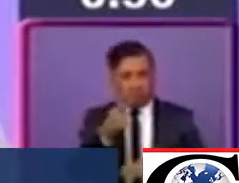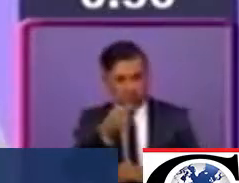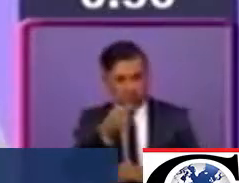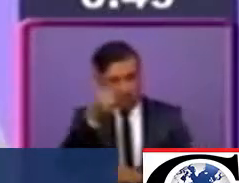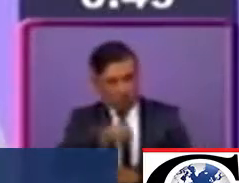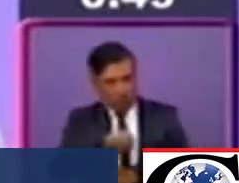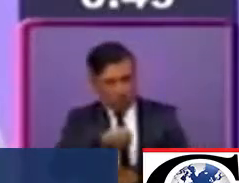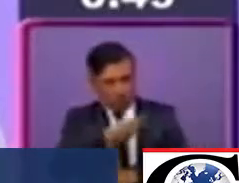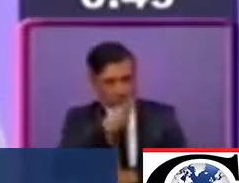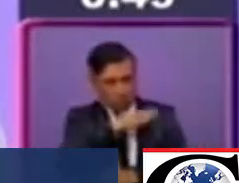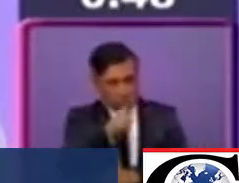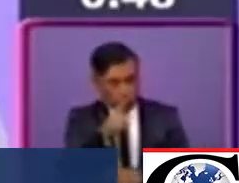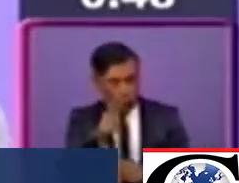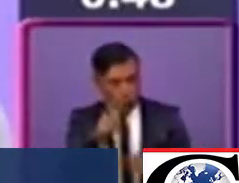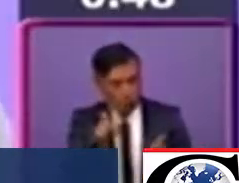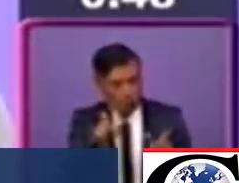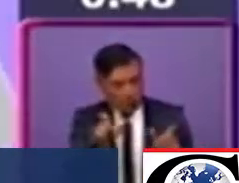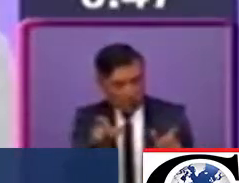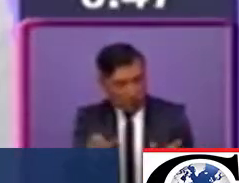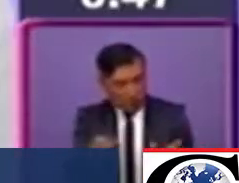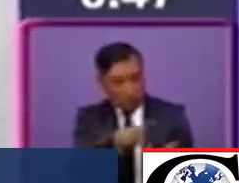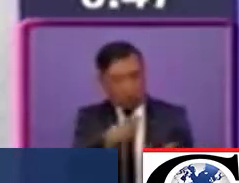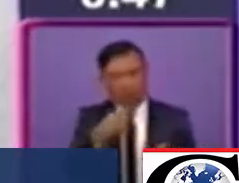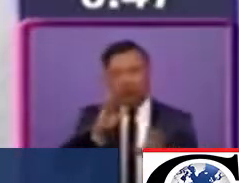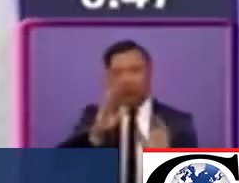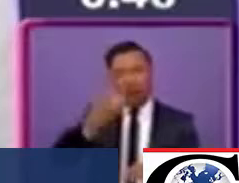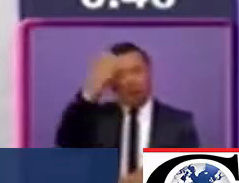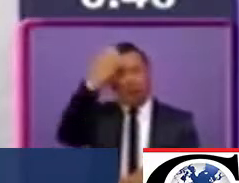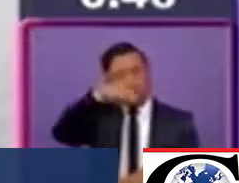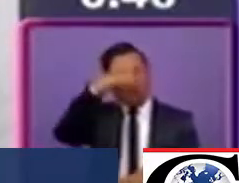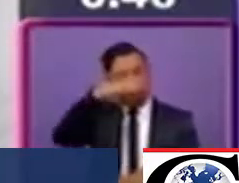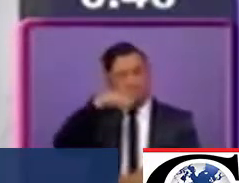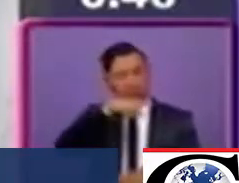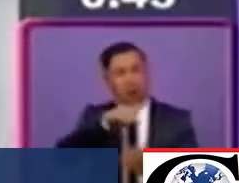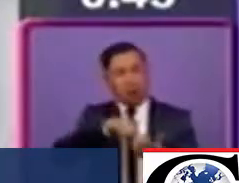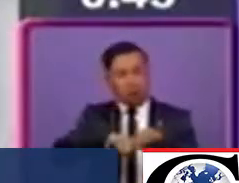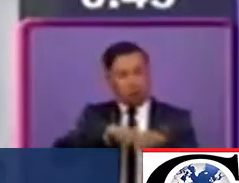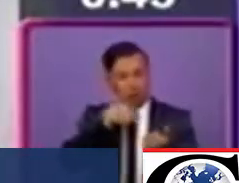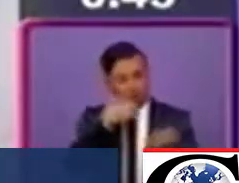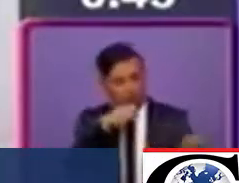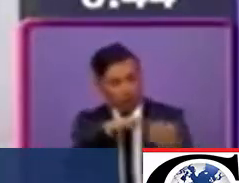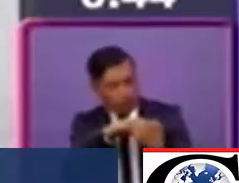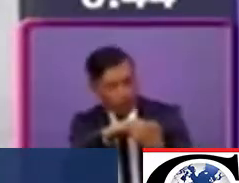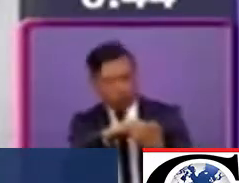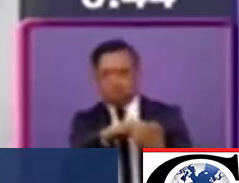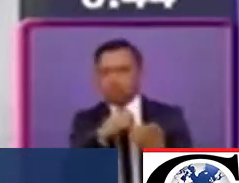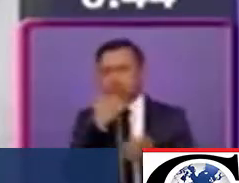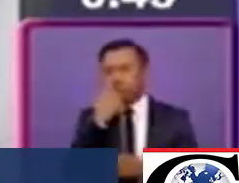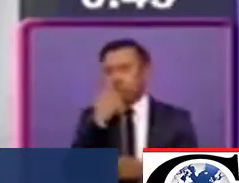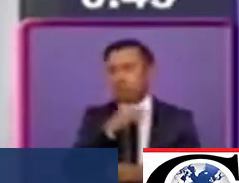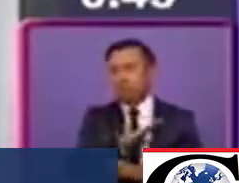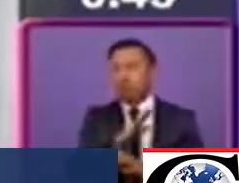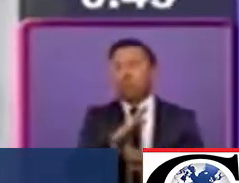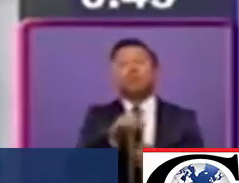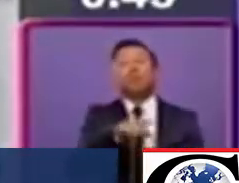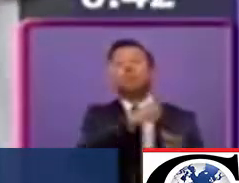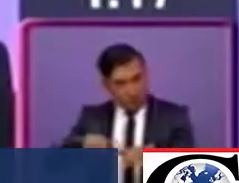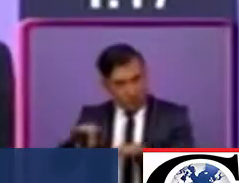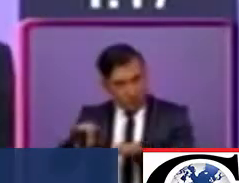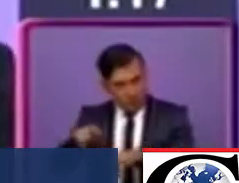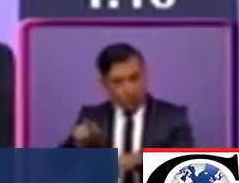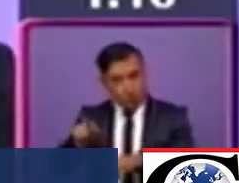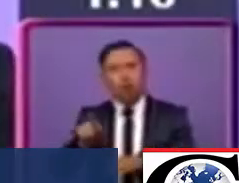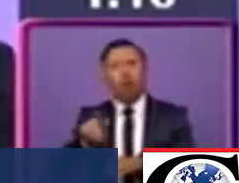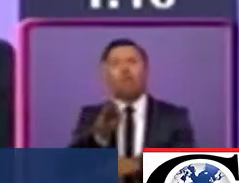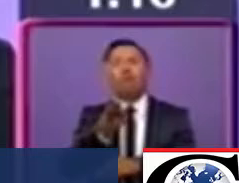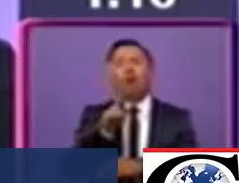tomando Delfina. Y bueno, en este sentido también, saliéndome un poquito del debate, Eduardo, déjame comentarte que el día de hoy en el municipio